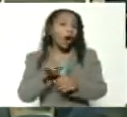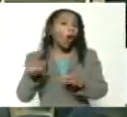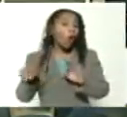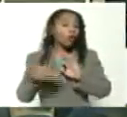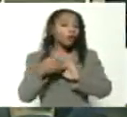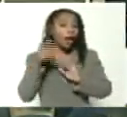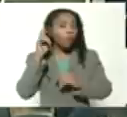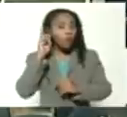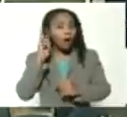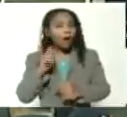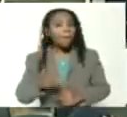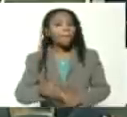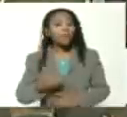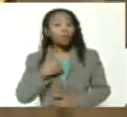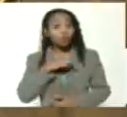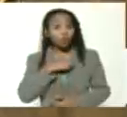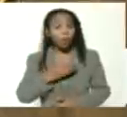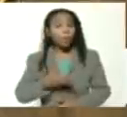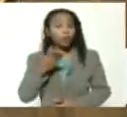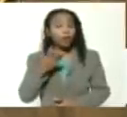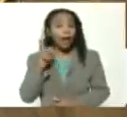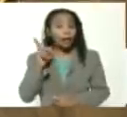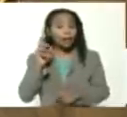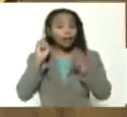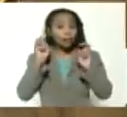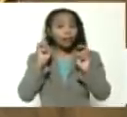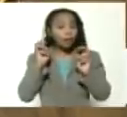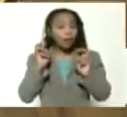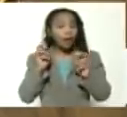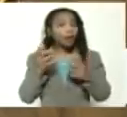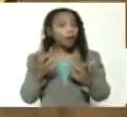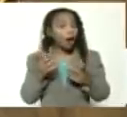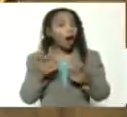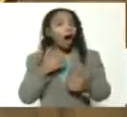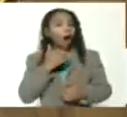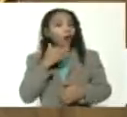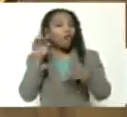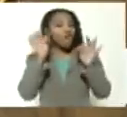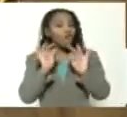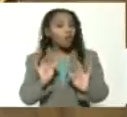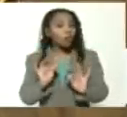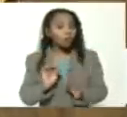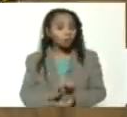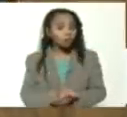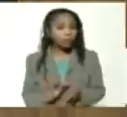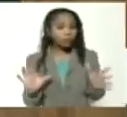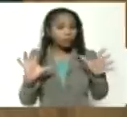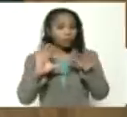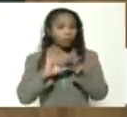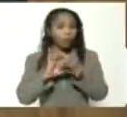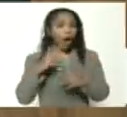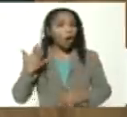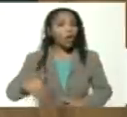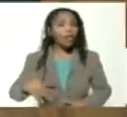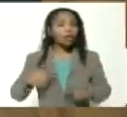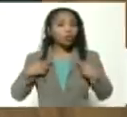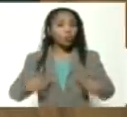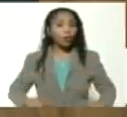Le hemos dado prioridad también a este tema que de alguna forma vincula a los derechos